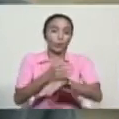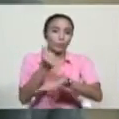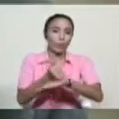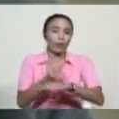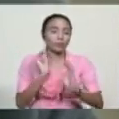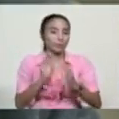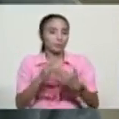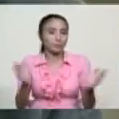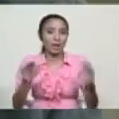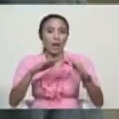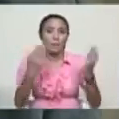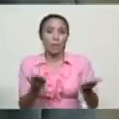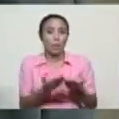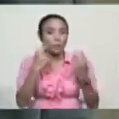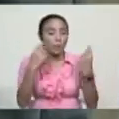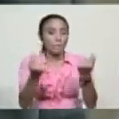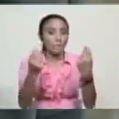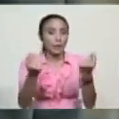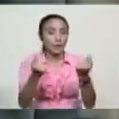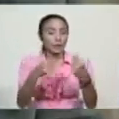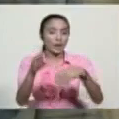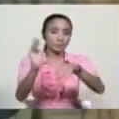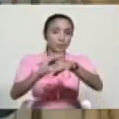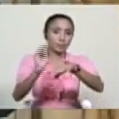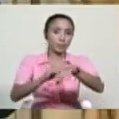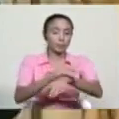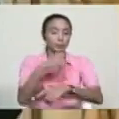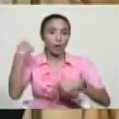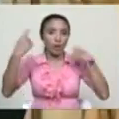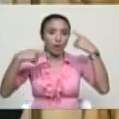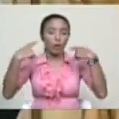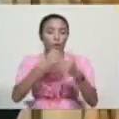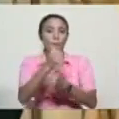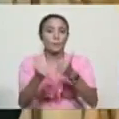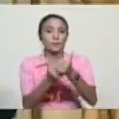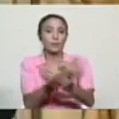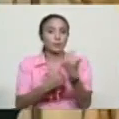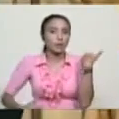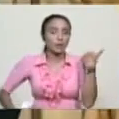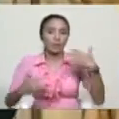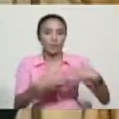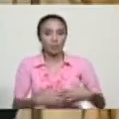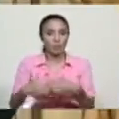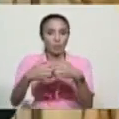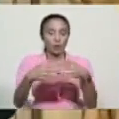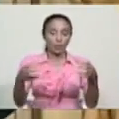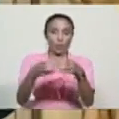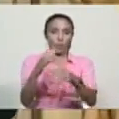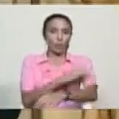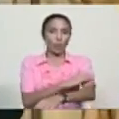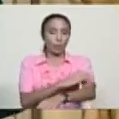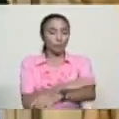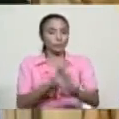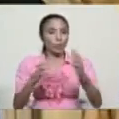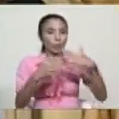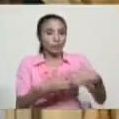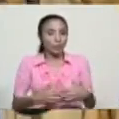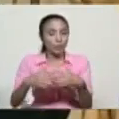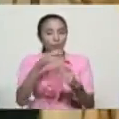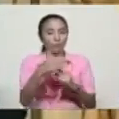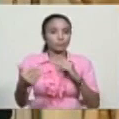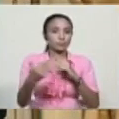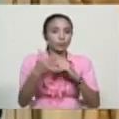Alerto al mundo sobre la paranoia de Mike Pence y de los sectores extremistas del gobierno de Estados Unidos